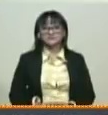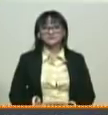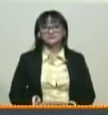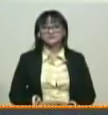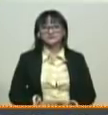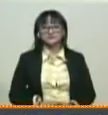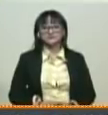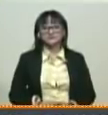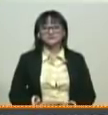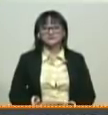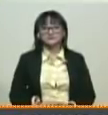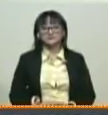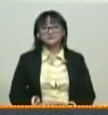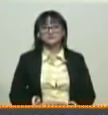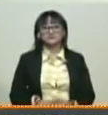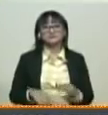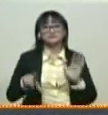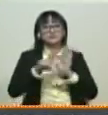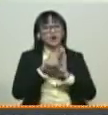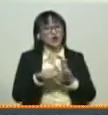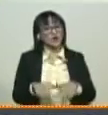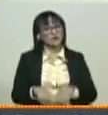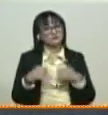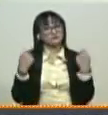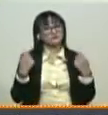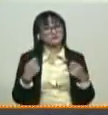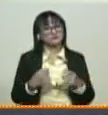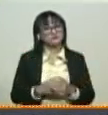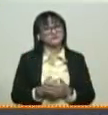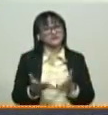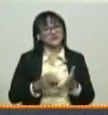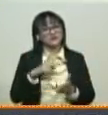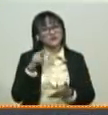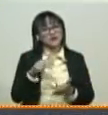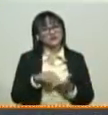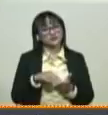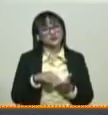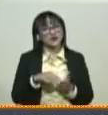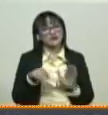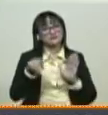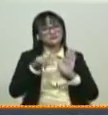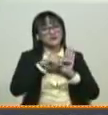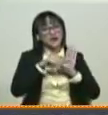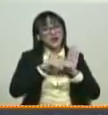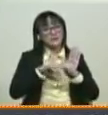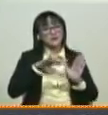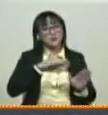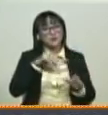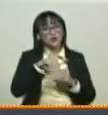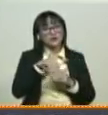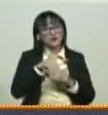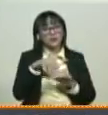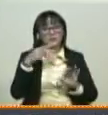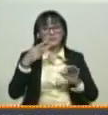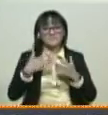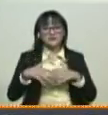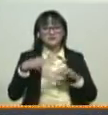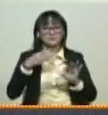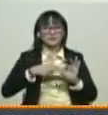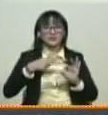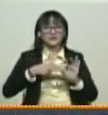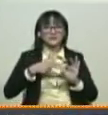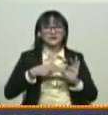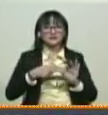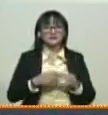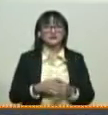transgrediendo lo contemplado en el Servicio Nacional de Contratistas y en el reglamento interno de PDVSA. Ahora bien, estamos